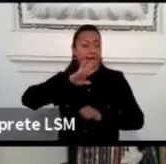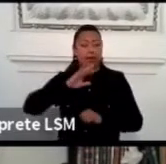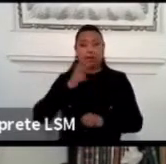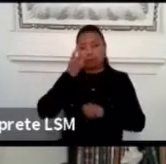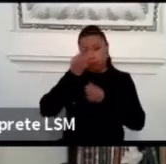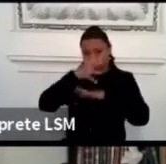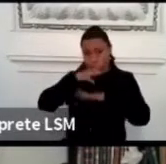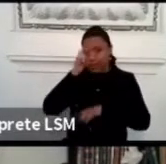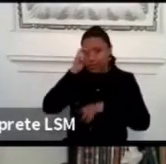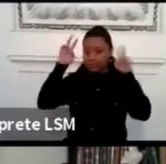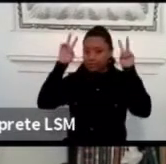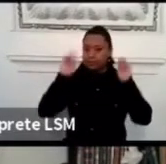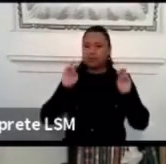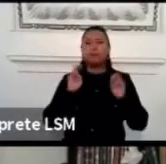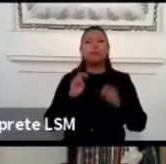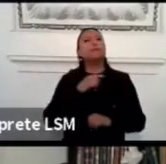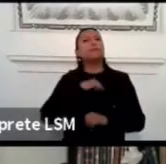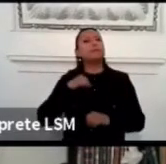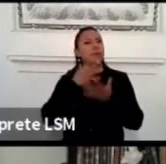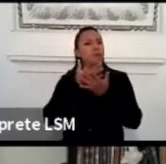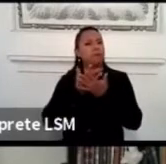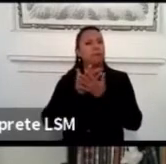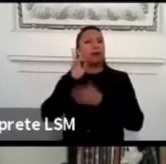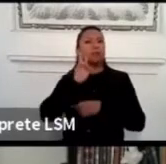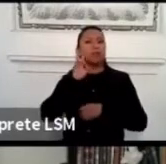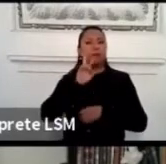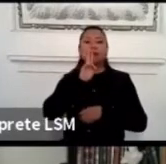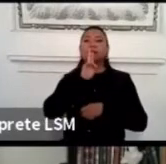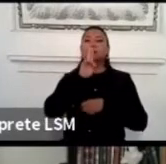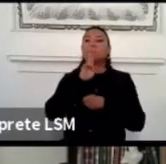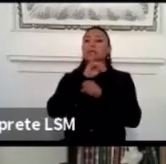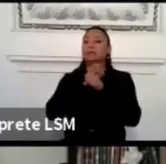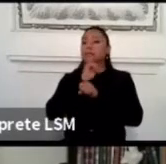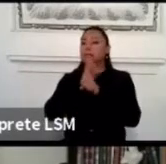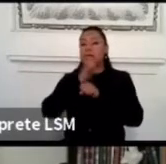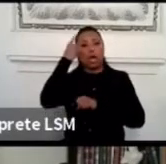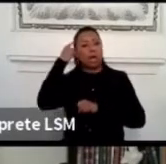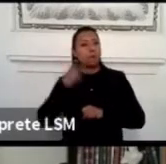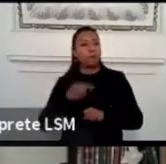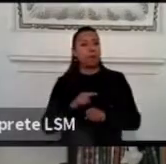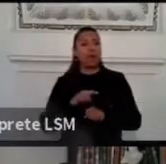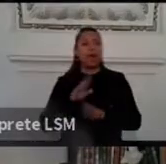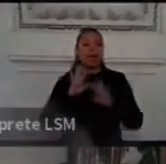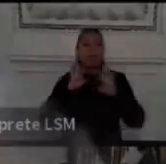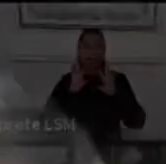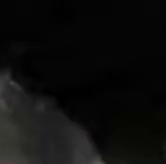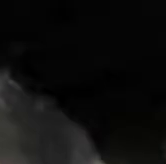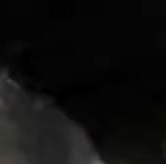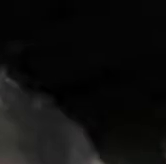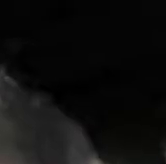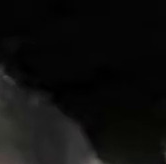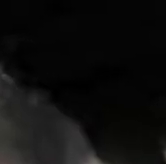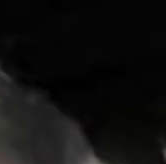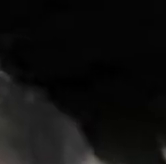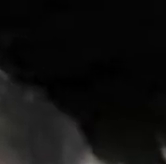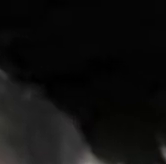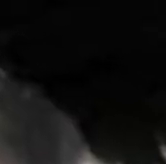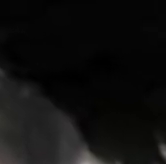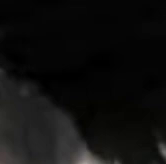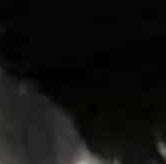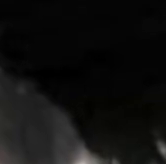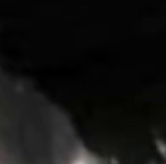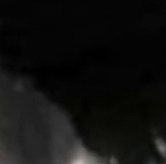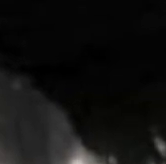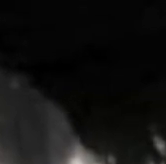tema, esperamos el resultado de las investigaciones para salir, para saldar la deuda que las autoridades de salud tienen actualmente con